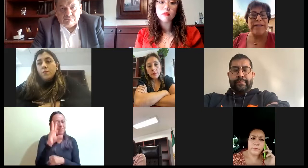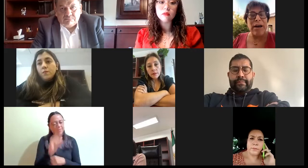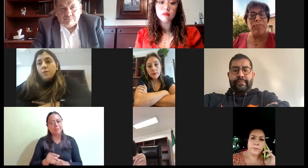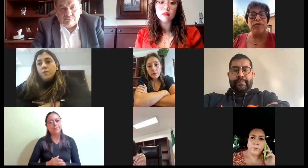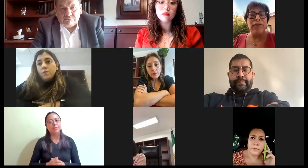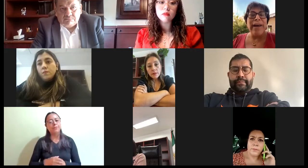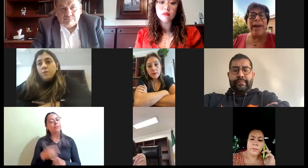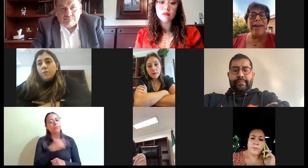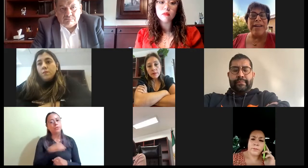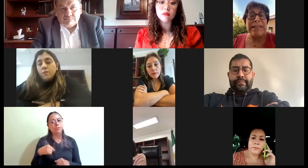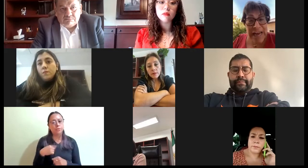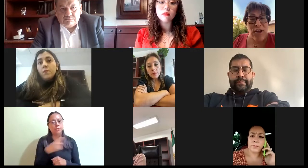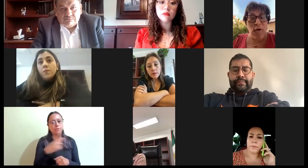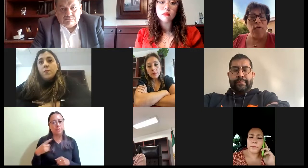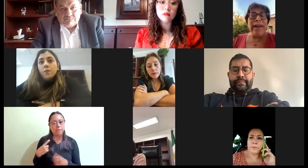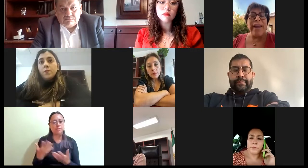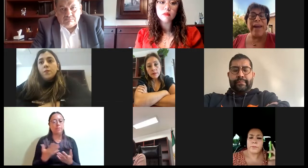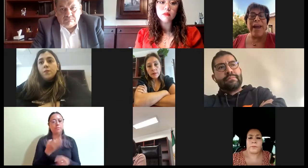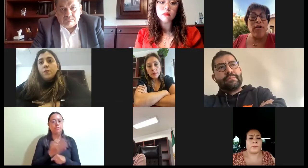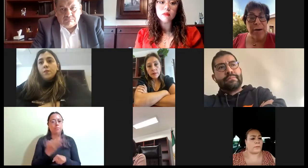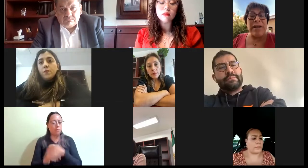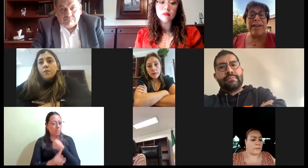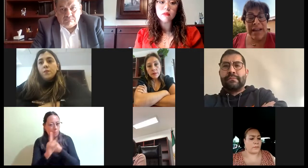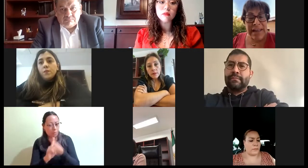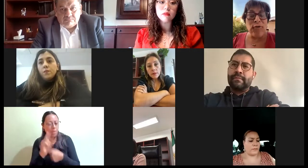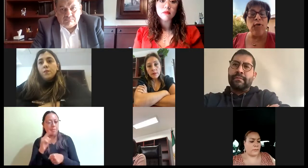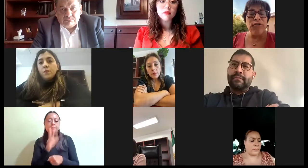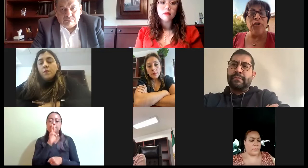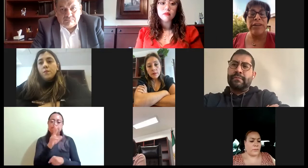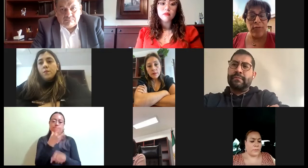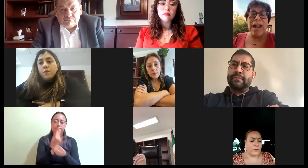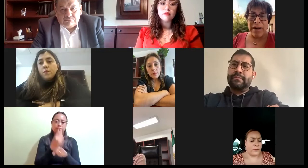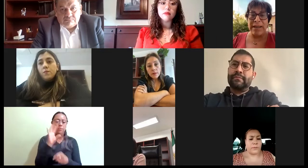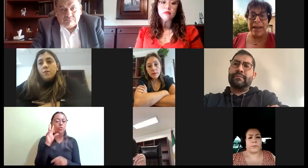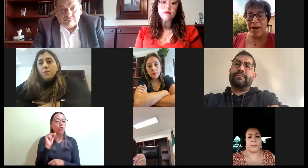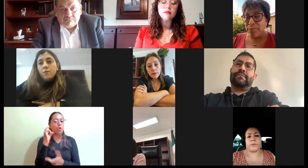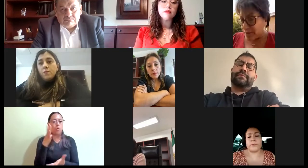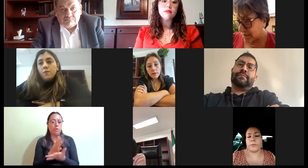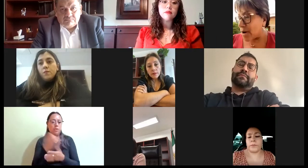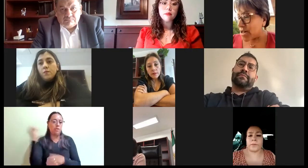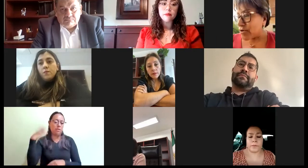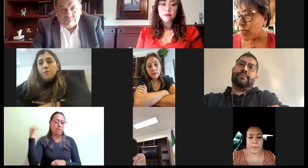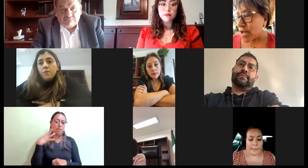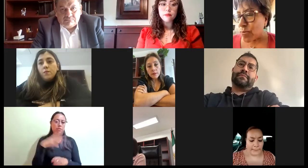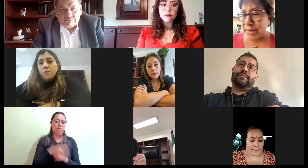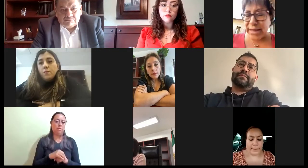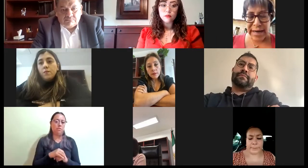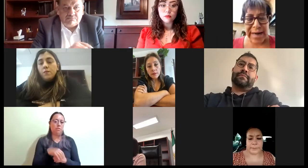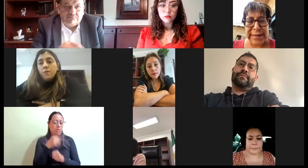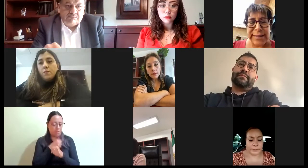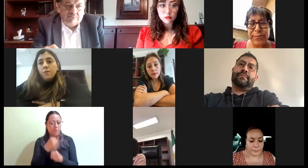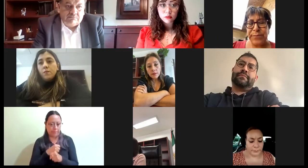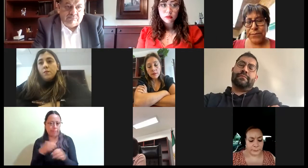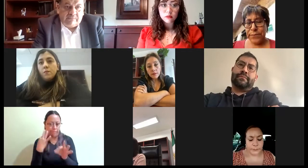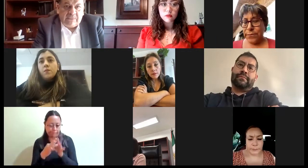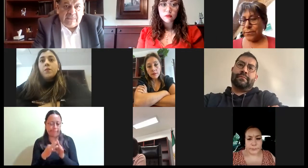tanto estamos diciendo, no nada más en el discurso, sino en la práctica. Sería cuanto, diputado presidente.